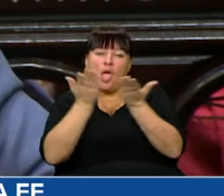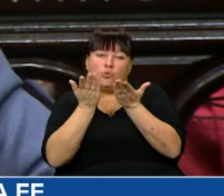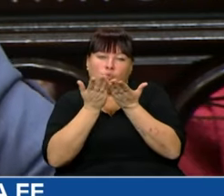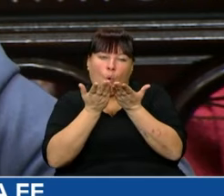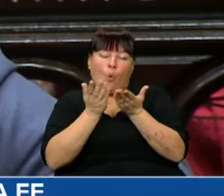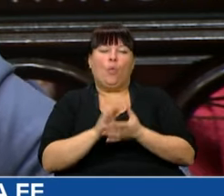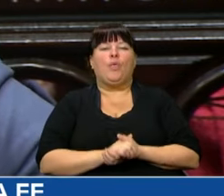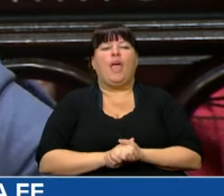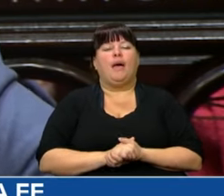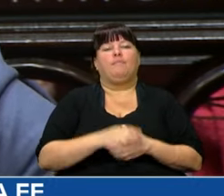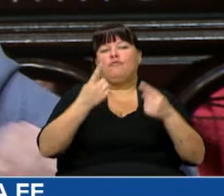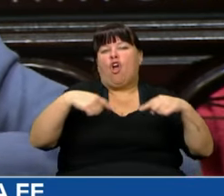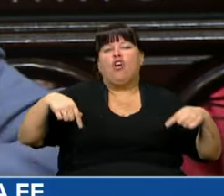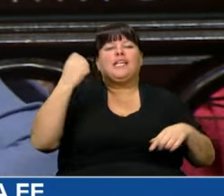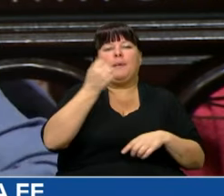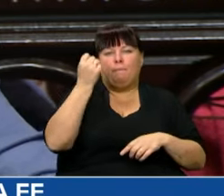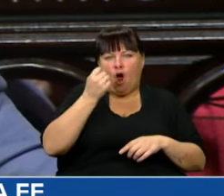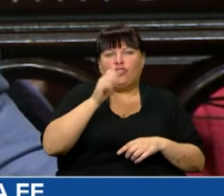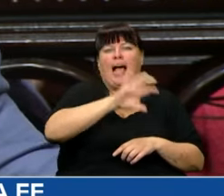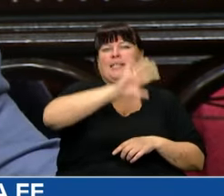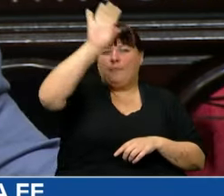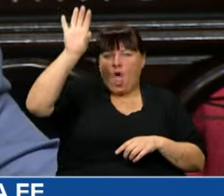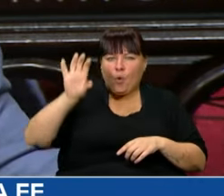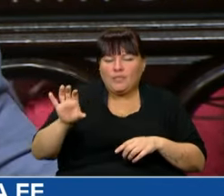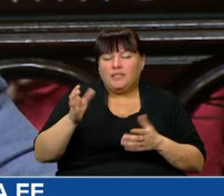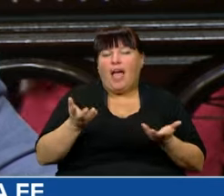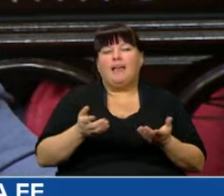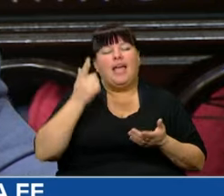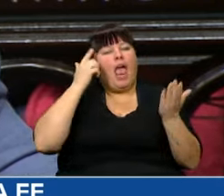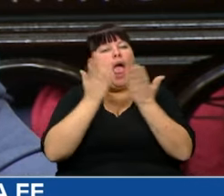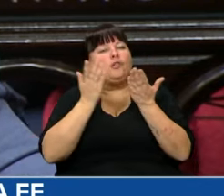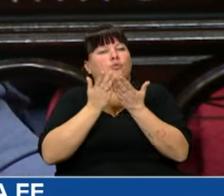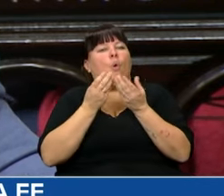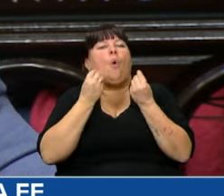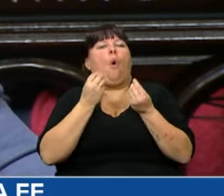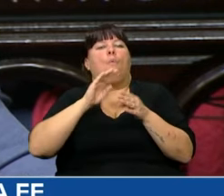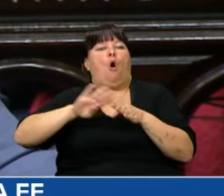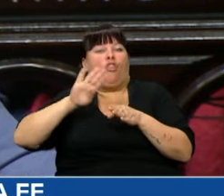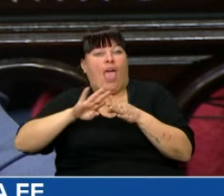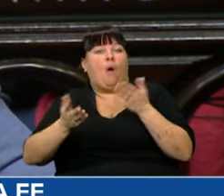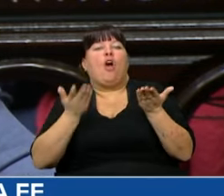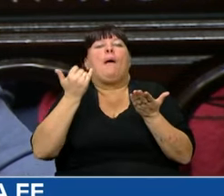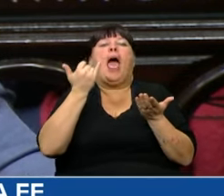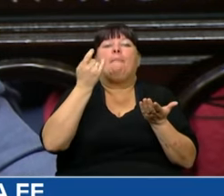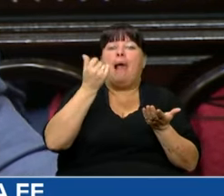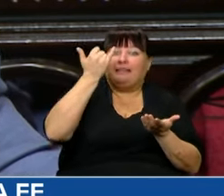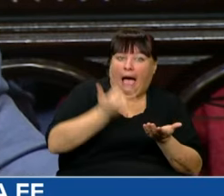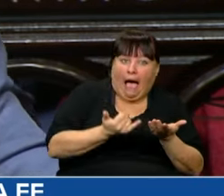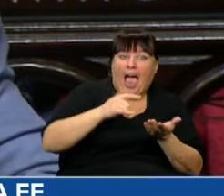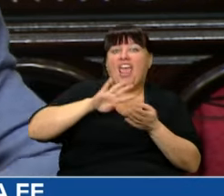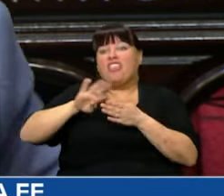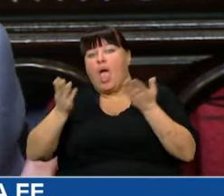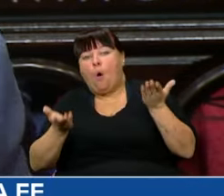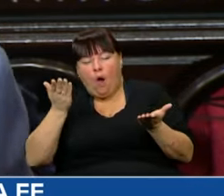algunos elementos importantes de las provincias y analizamos el stock de deuda respecto a los recursos